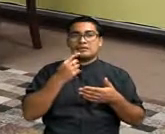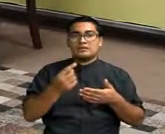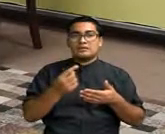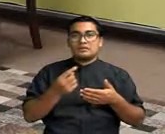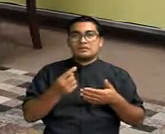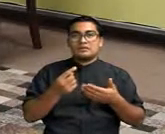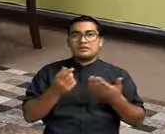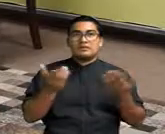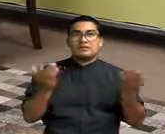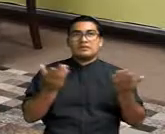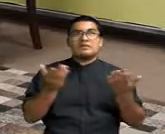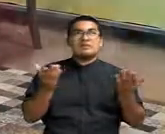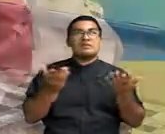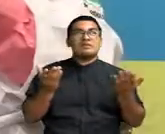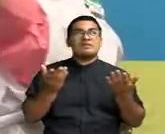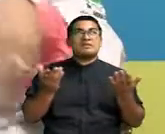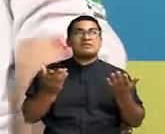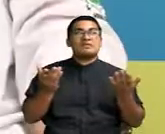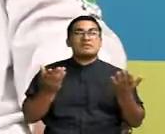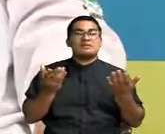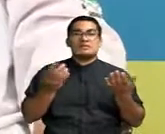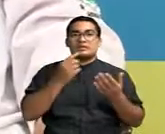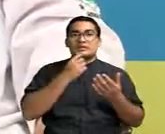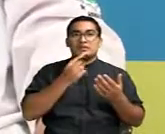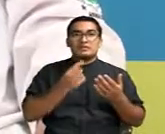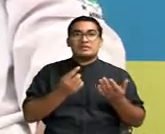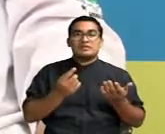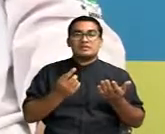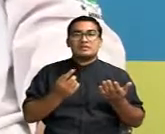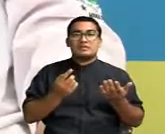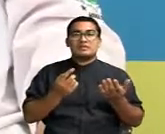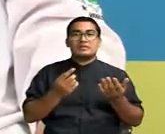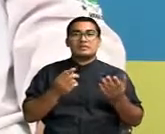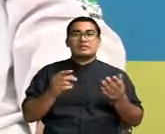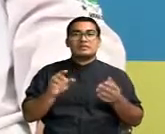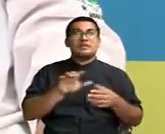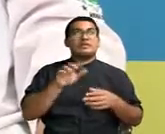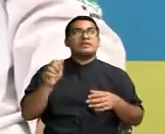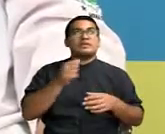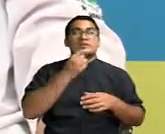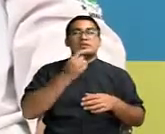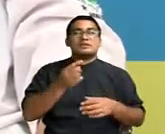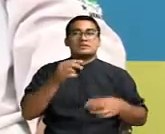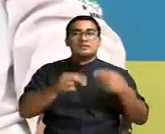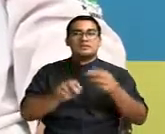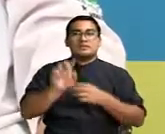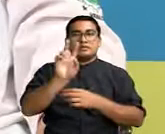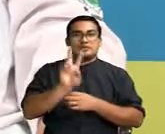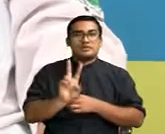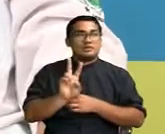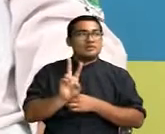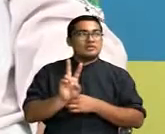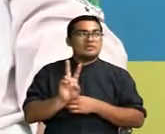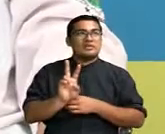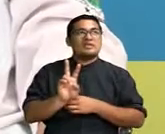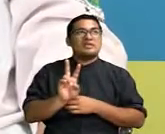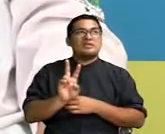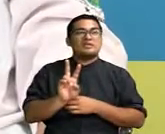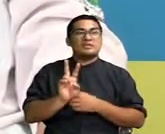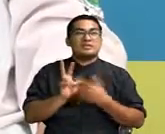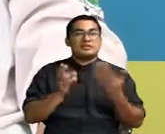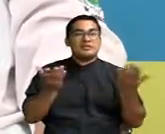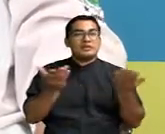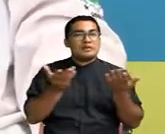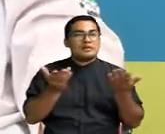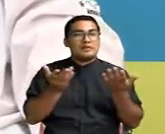o en un episodio depresivo. El otro tipo que le mencionaba es el tipo 2, donde está el